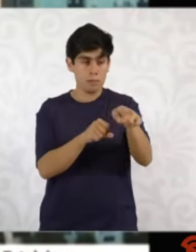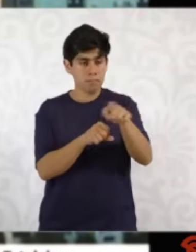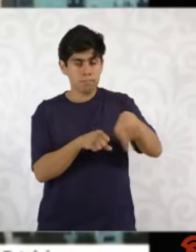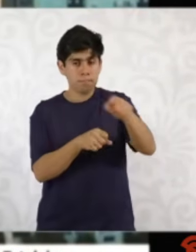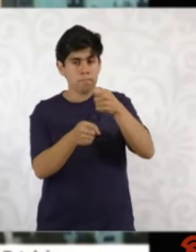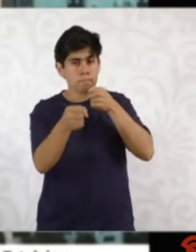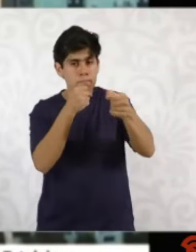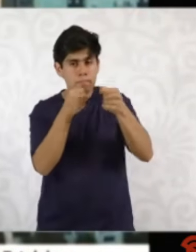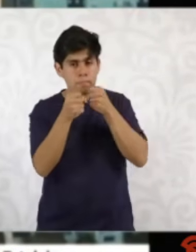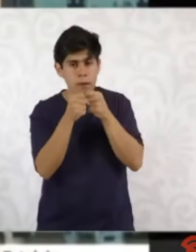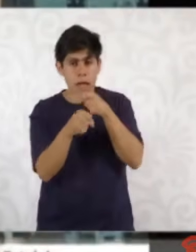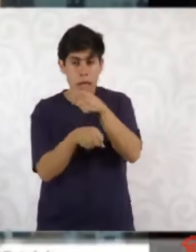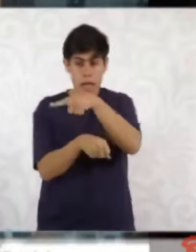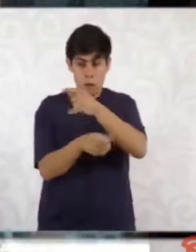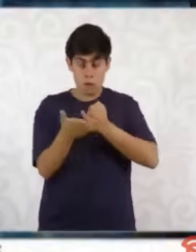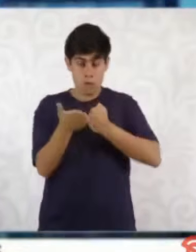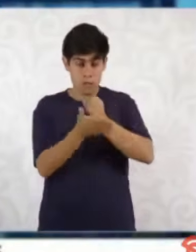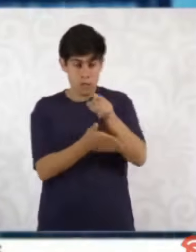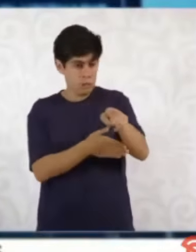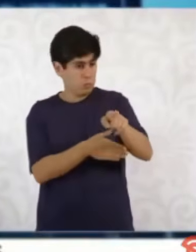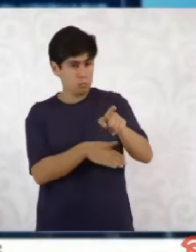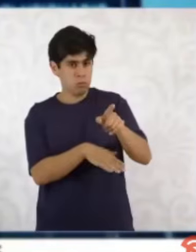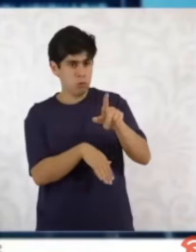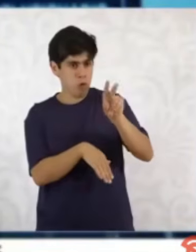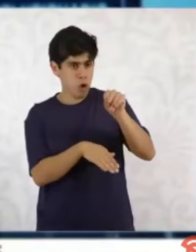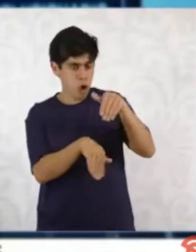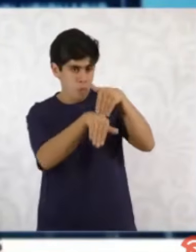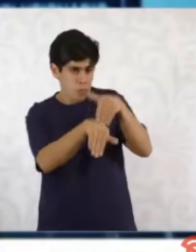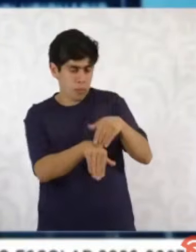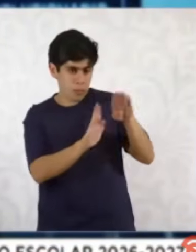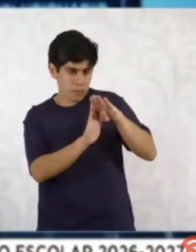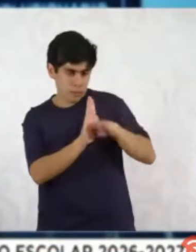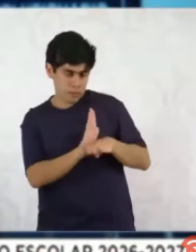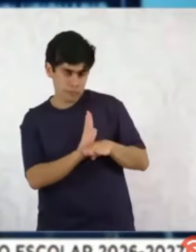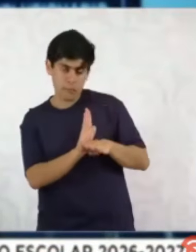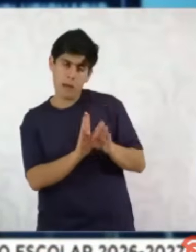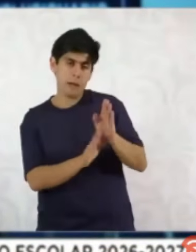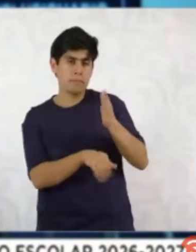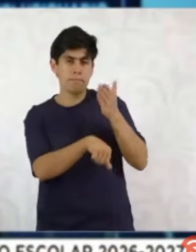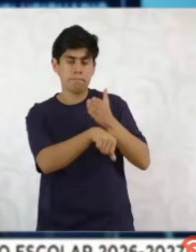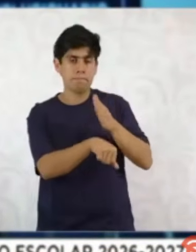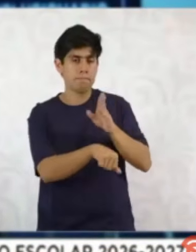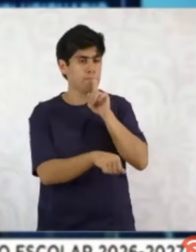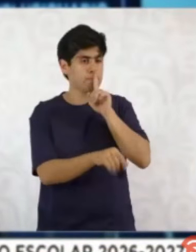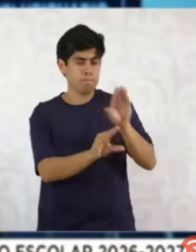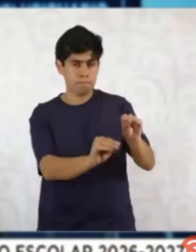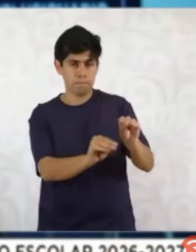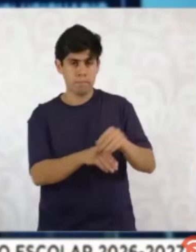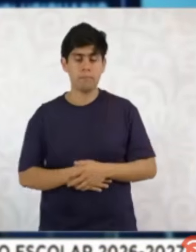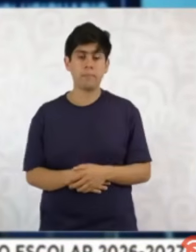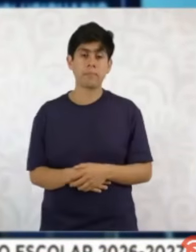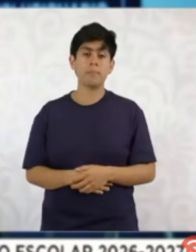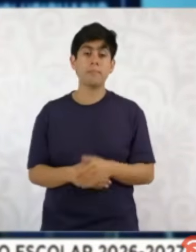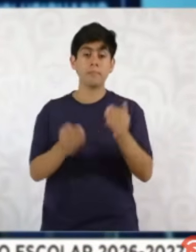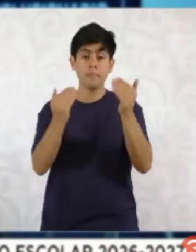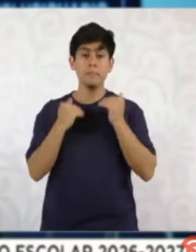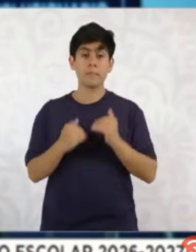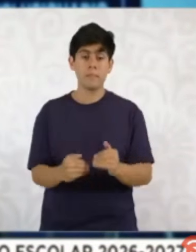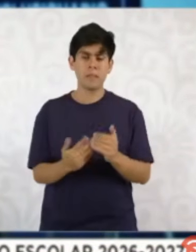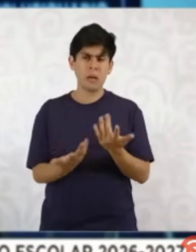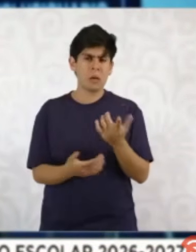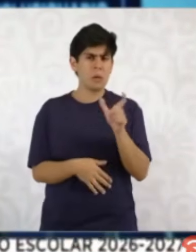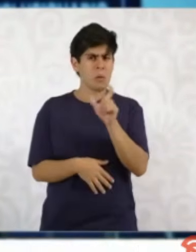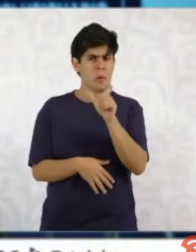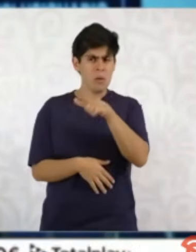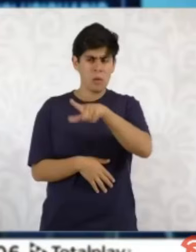parecer incumplen con sus lineamientos. Este lunes se va a llevar a cabo las discusiones para determinar en qué momento el gobierno decide si una información se transmite